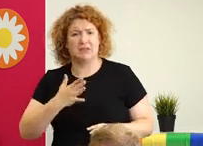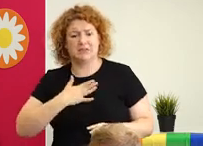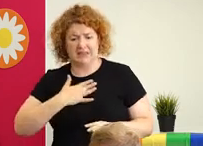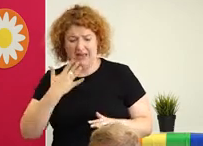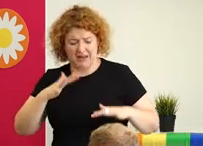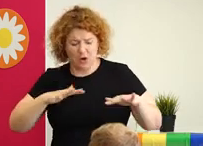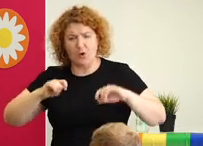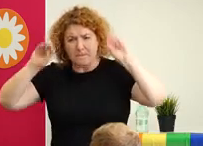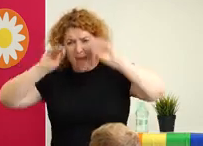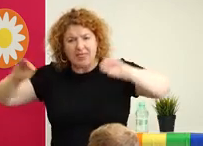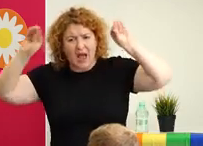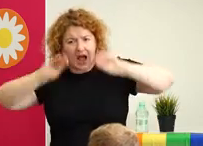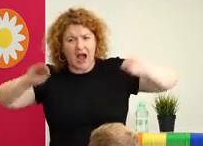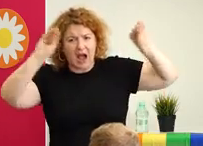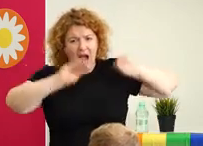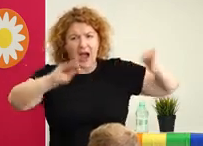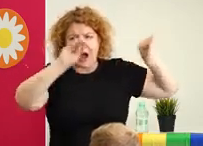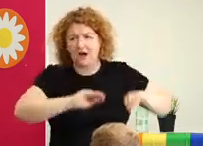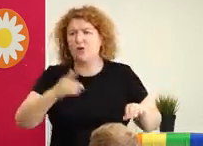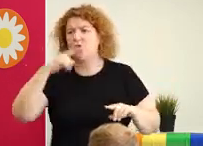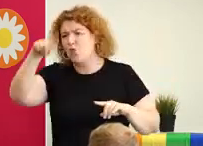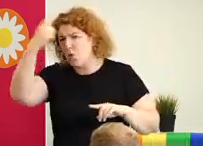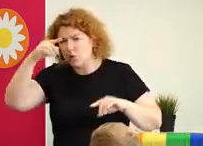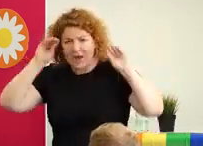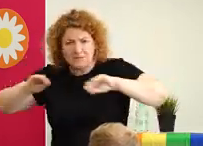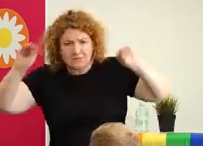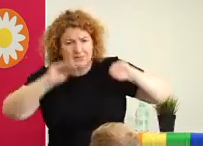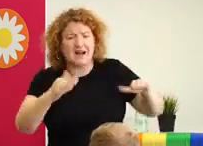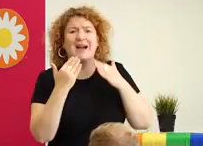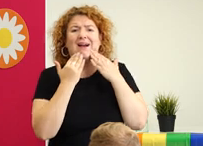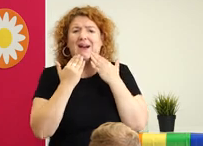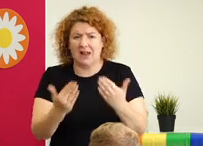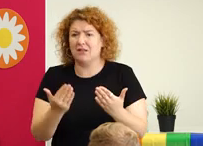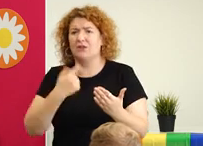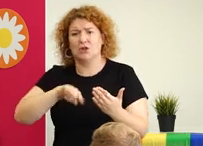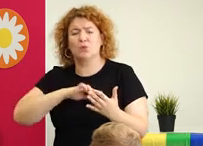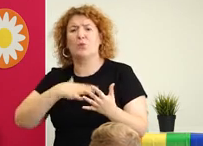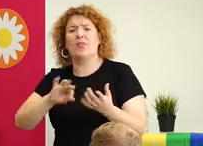niñas que estaban en las esquinas están en las universidades.